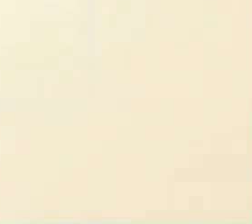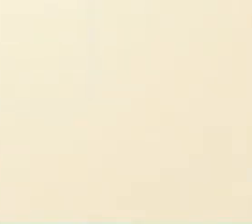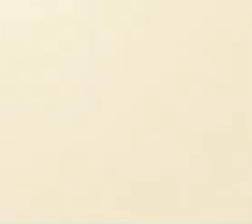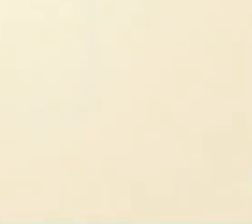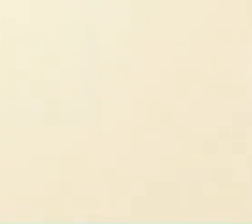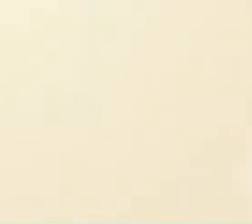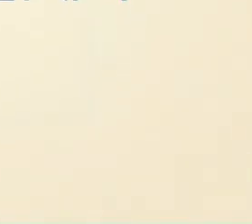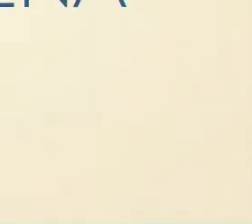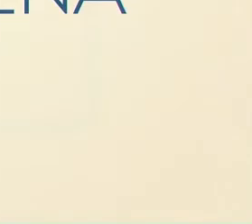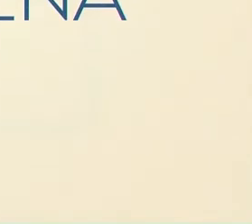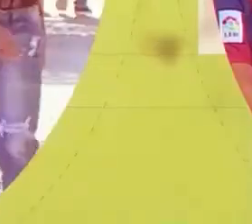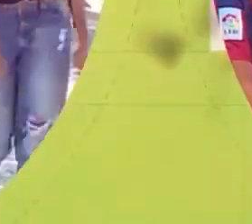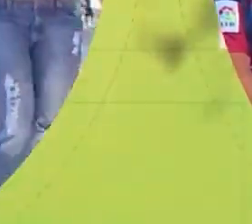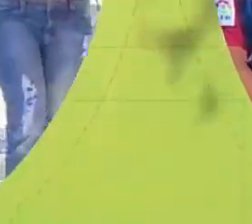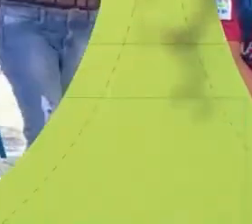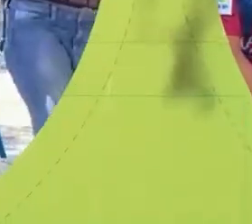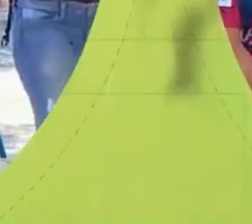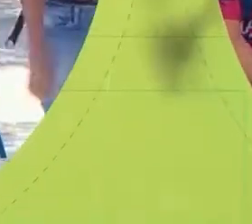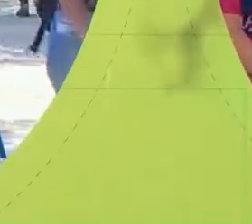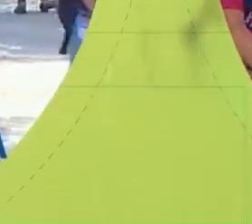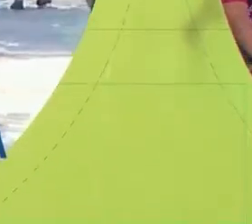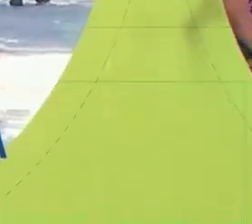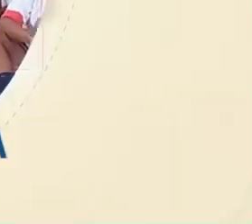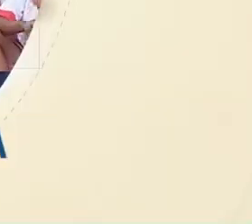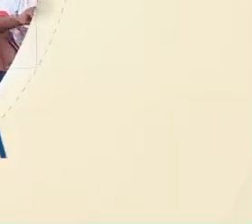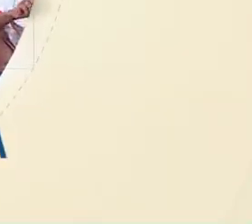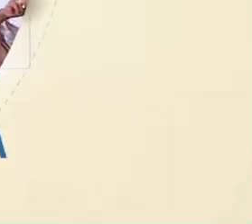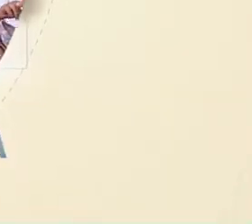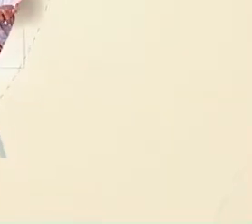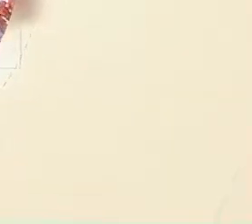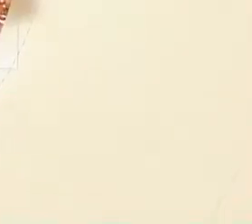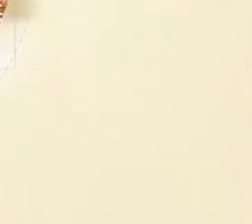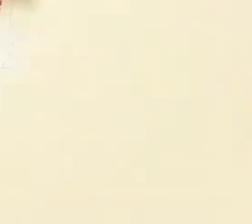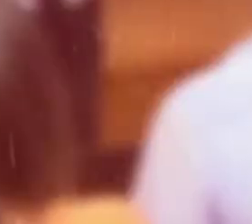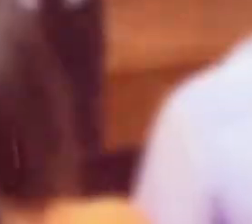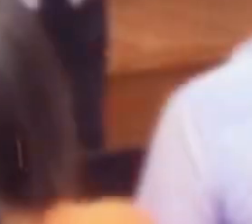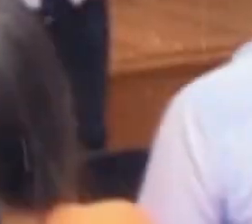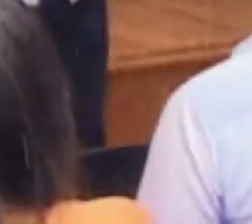La Universidad del Magdalena presenta El Campus TV.